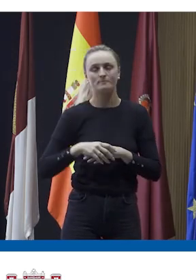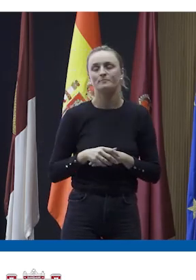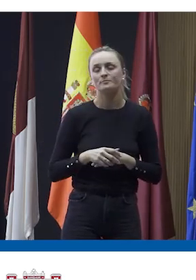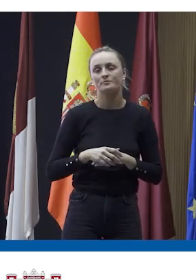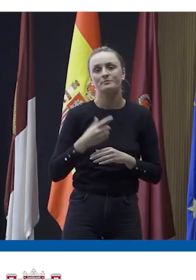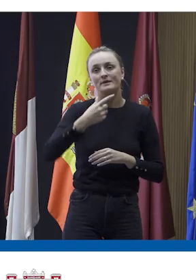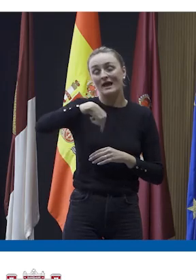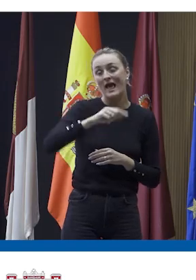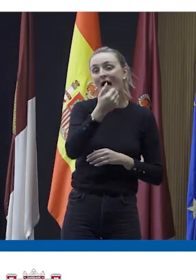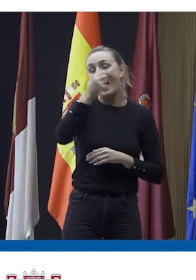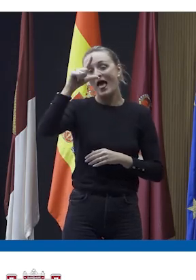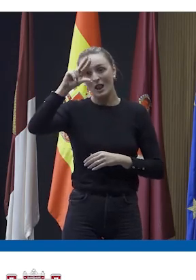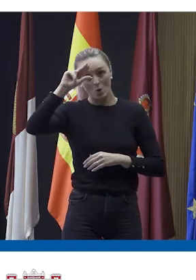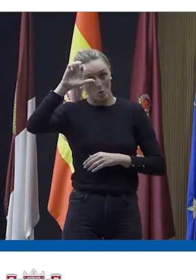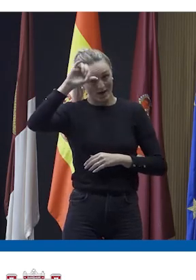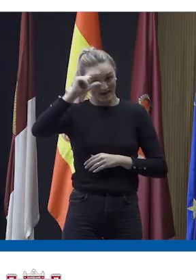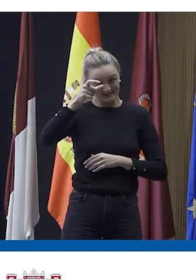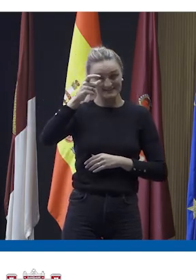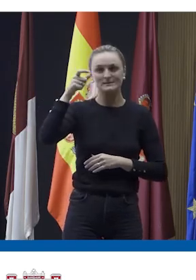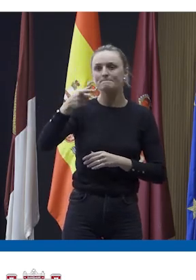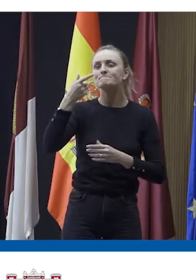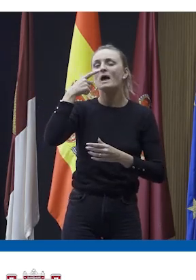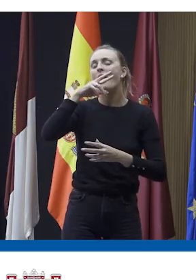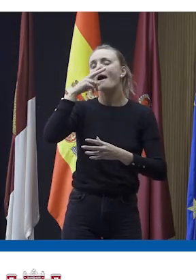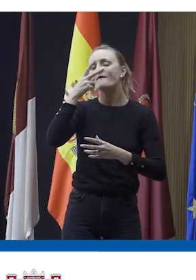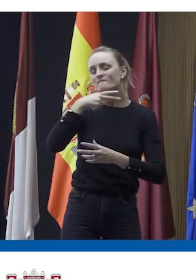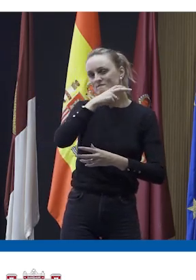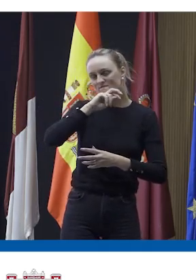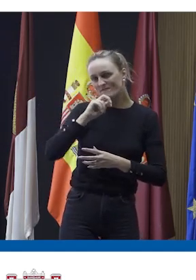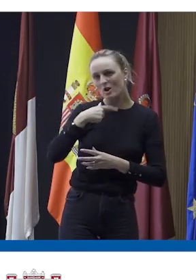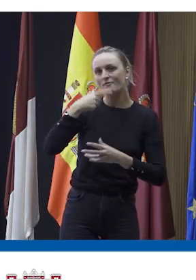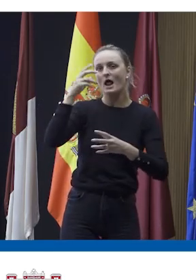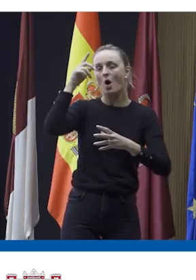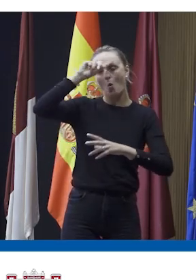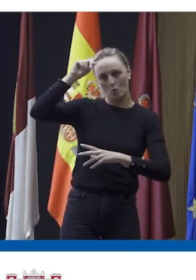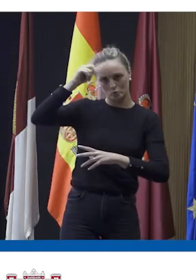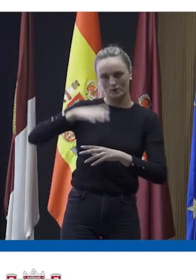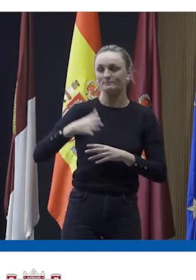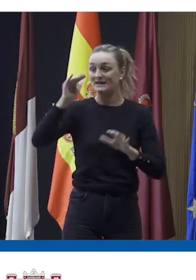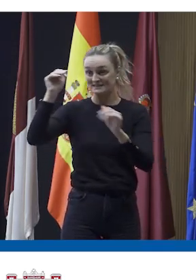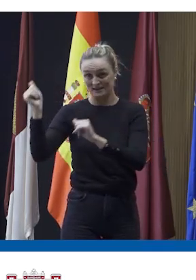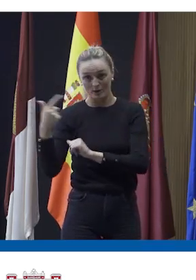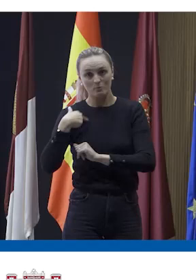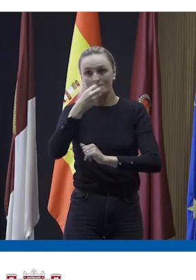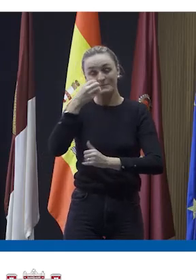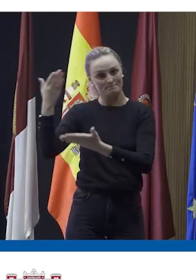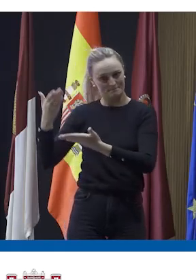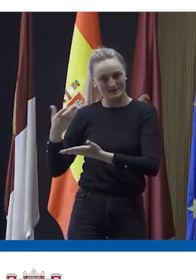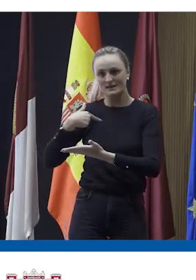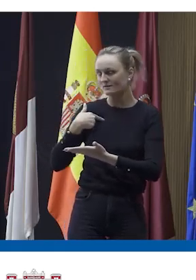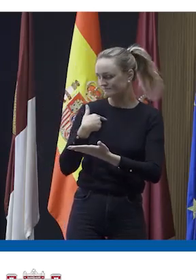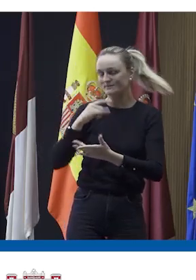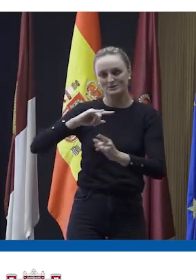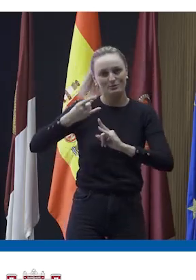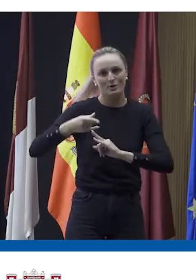2024-2025 ALUEX pone en valor el valor de la cultura. Vamos a saludar y a dar la bienvenida, por